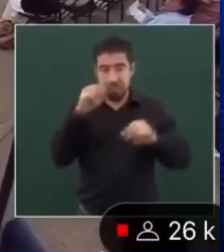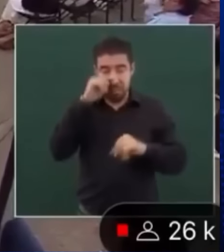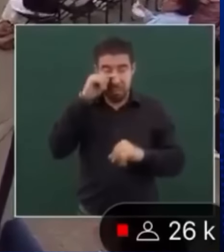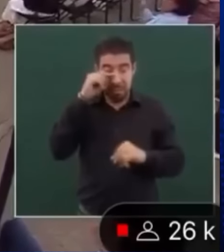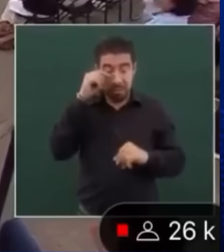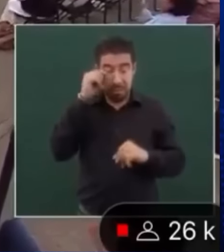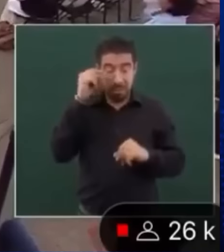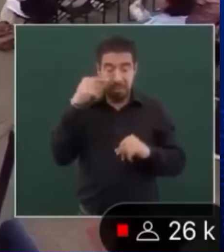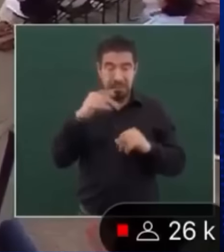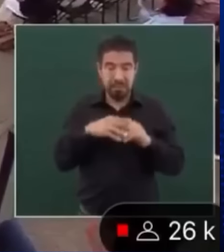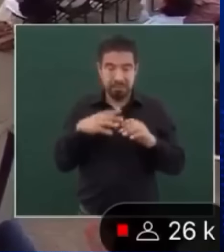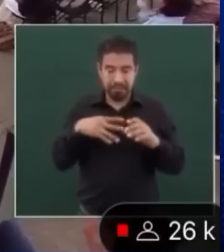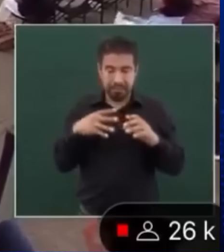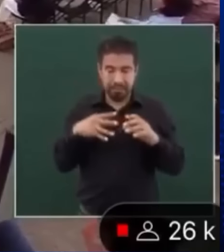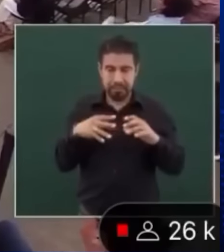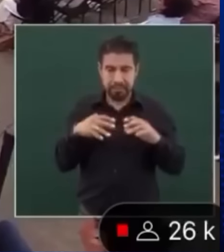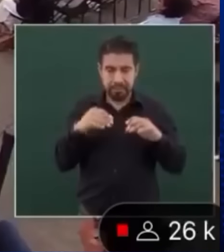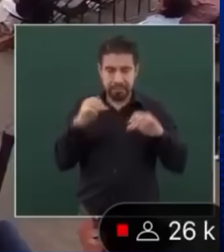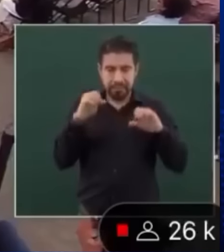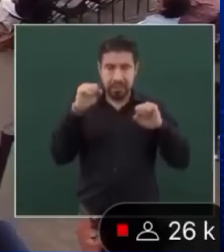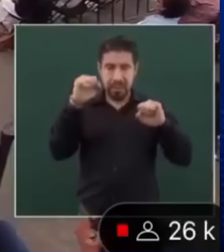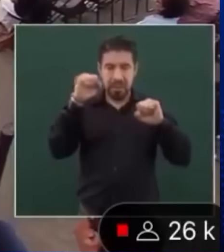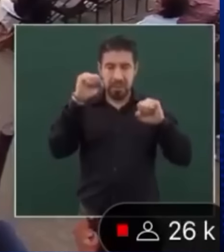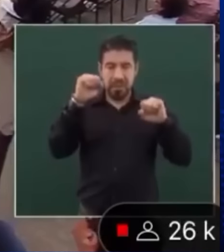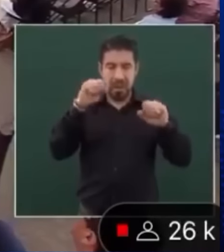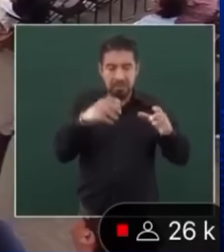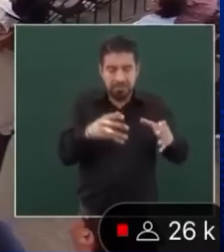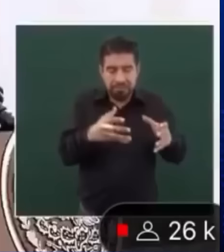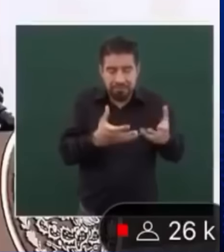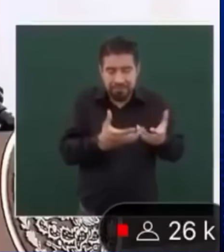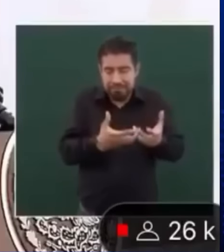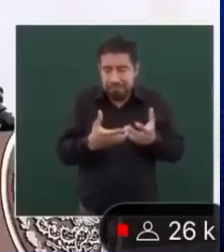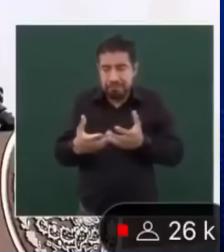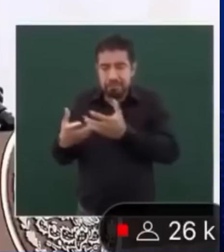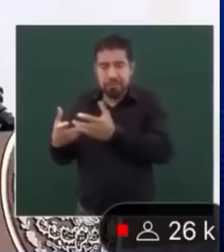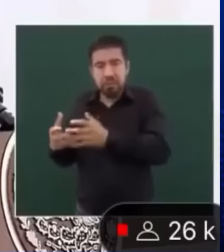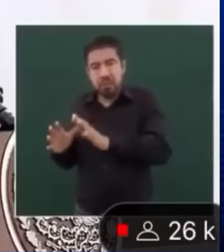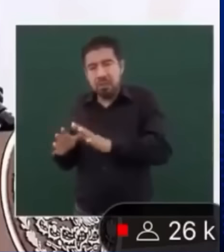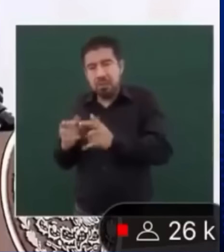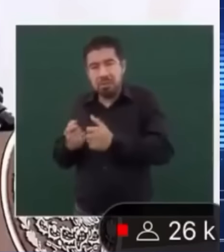dejar su protesta para evitar